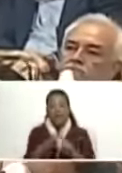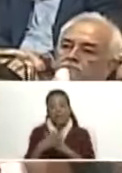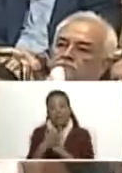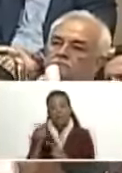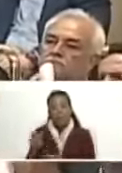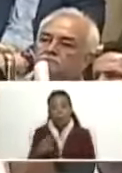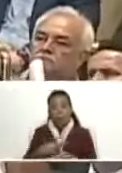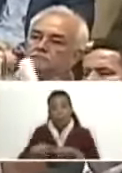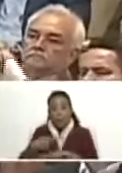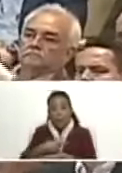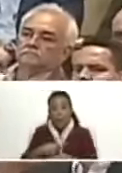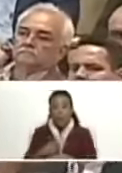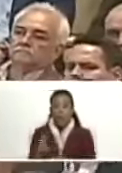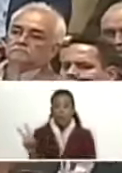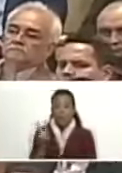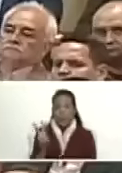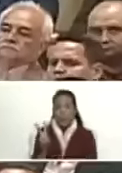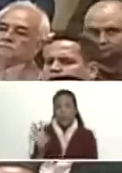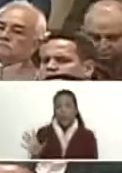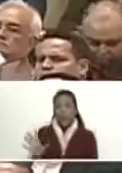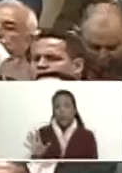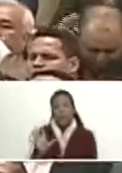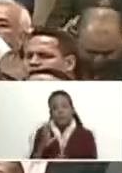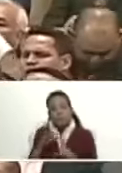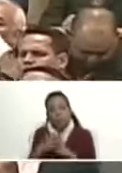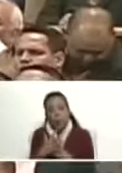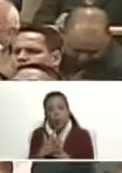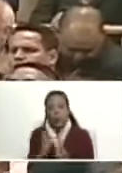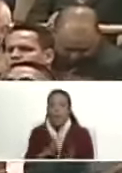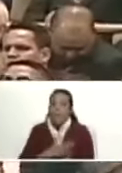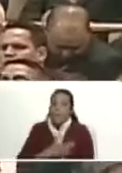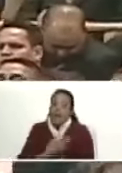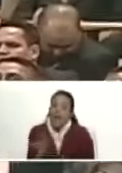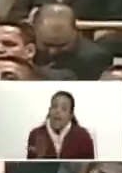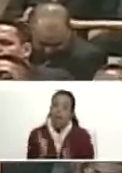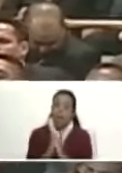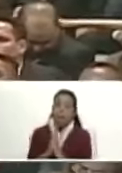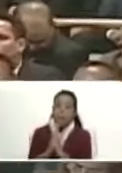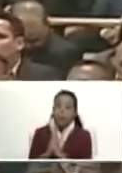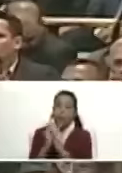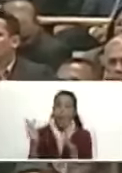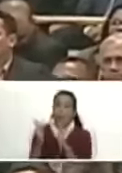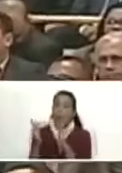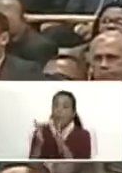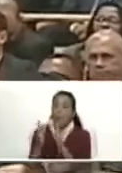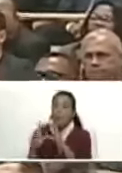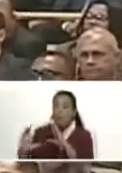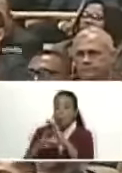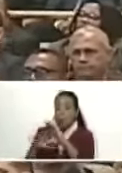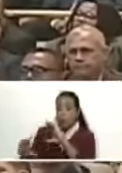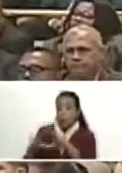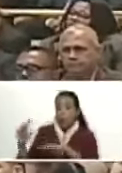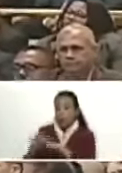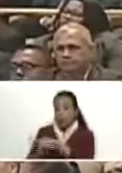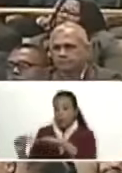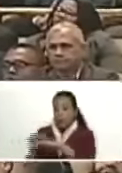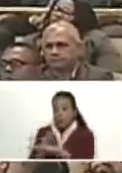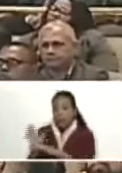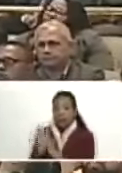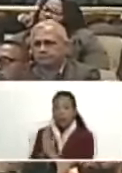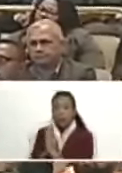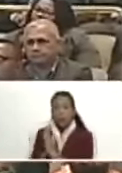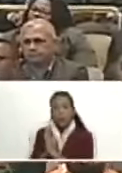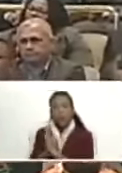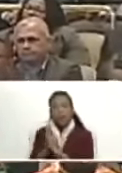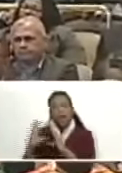el gobierno de la República de Venezuela se encuentra deseoso de establecer relaciones con el Estado de Guyana sobre una